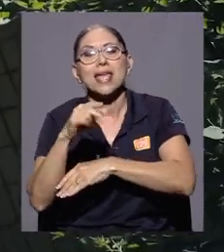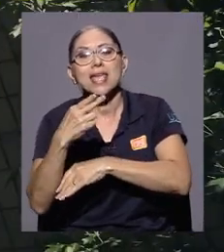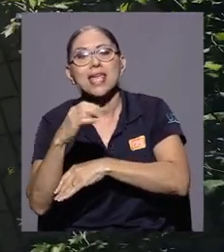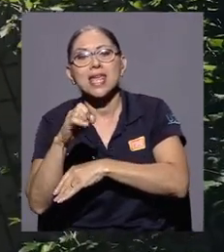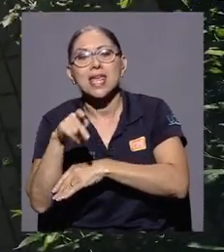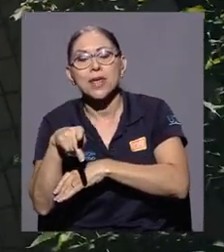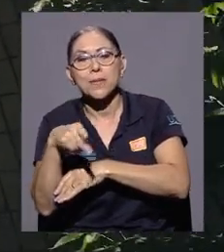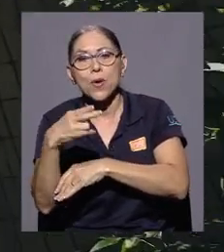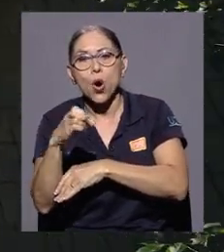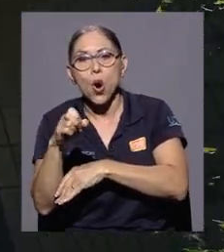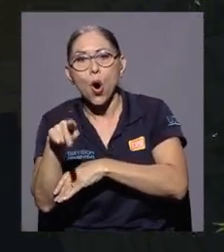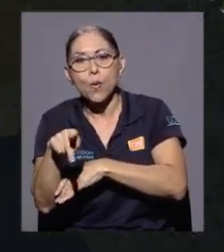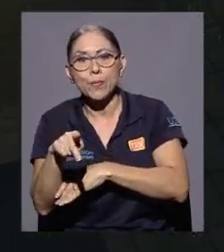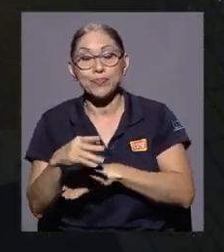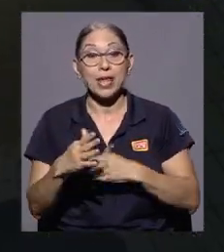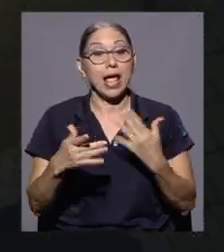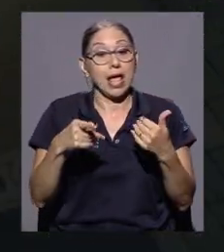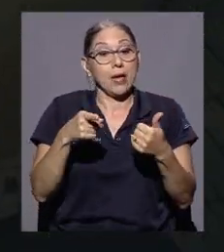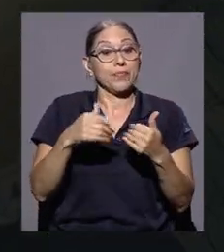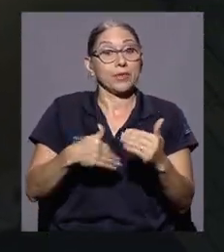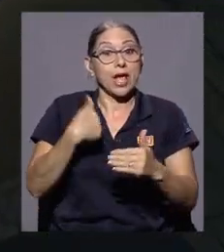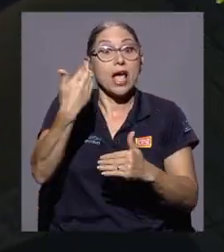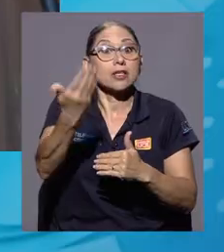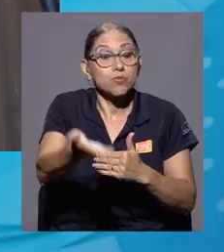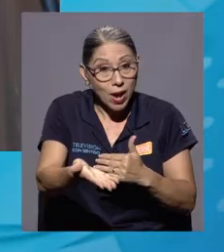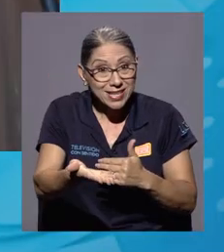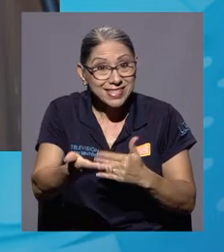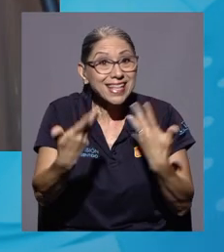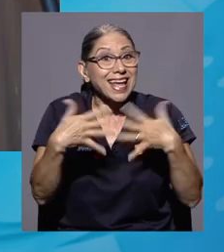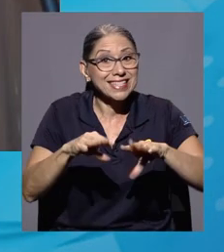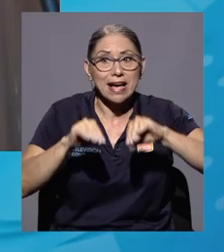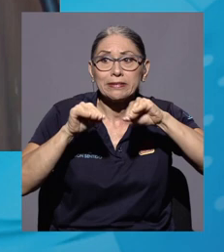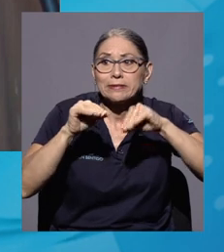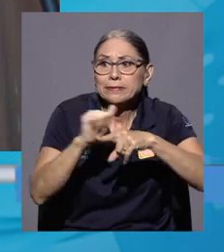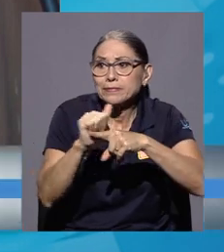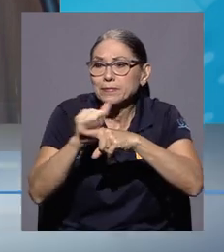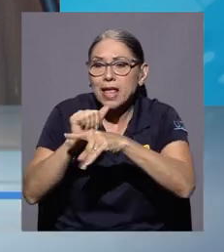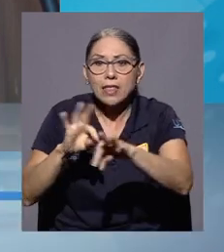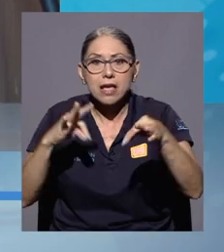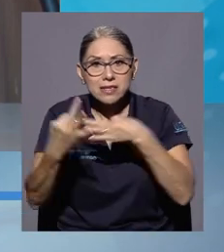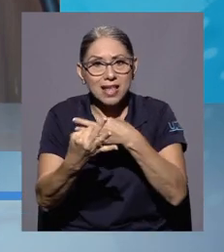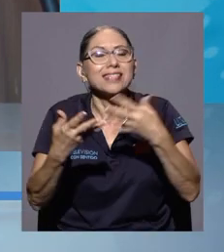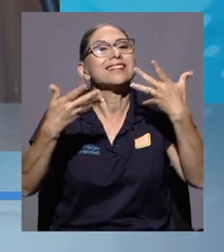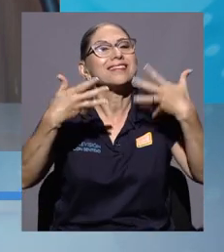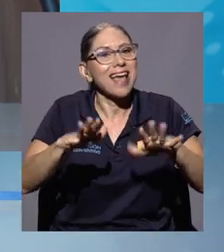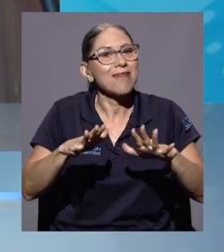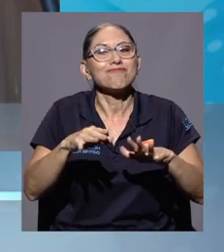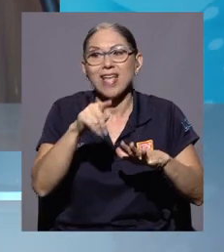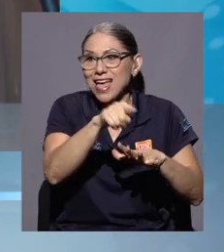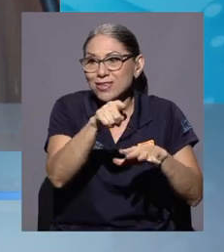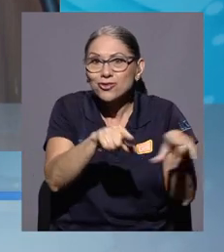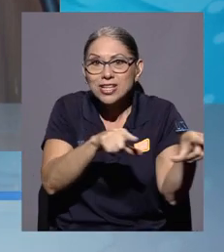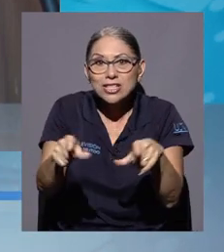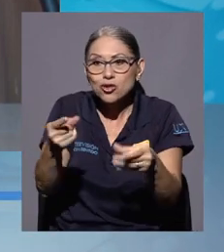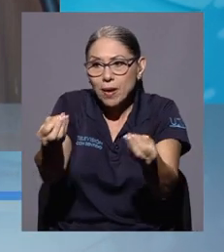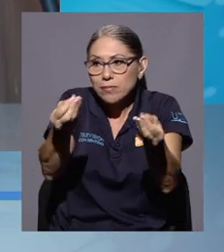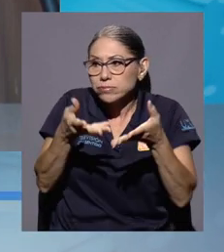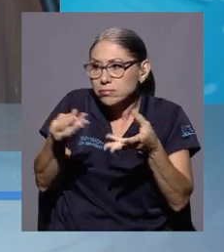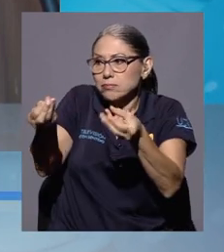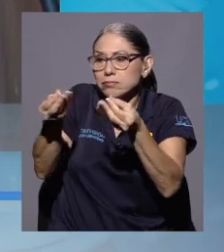abrir la recepción de las participaciones, ya como para recibir las composiciones